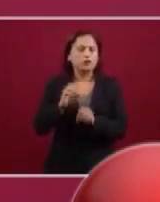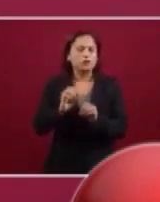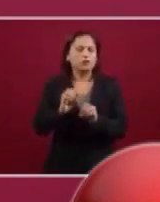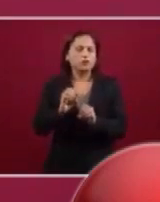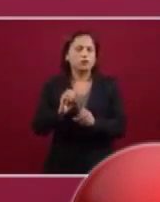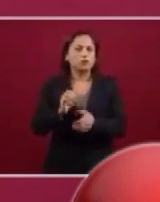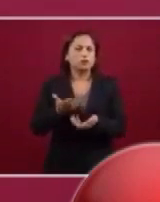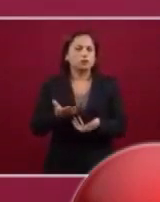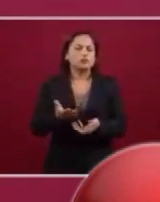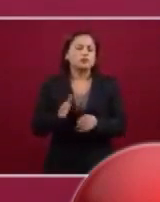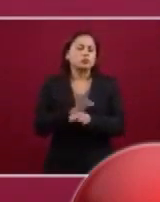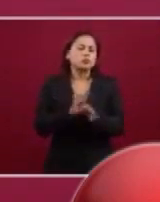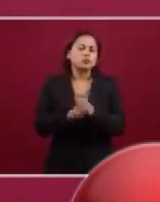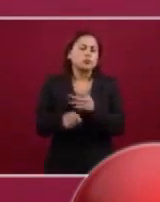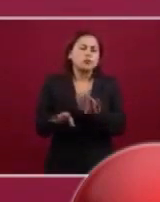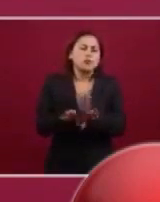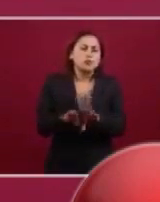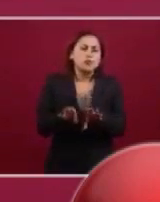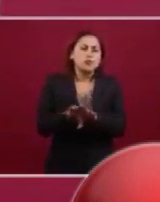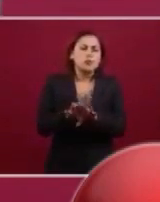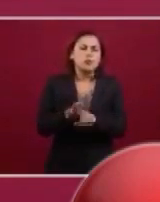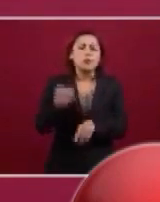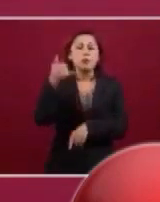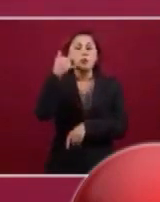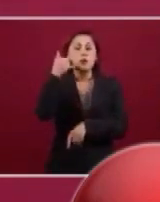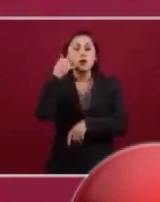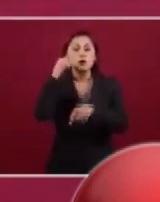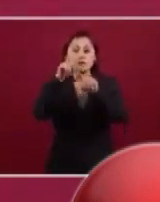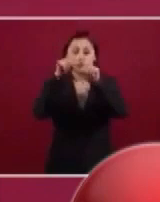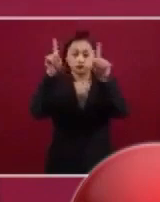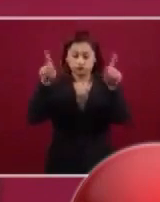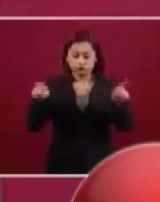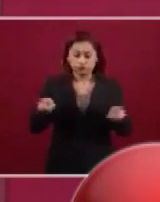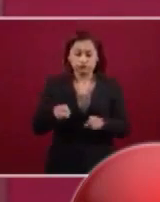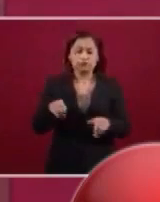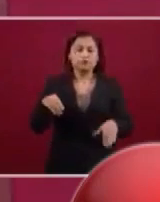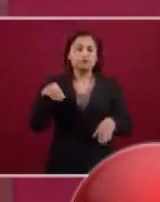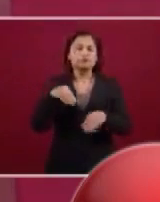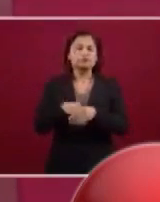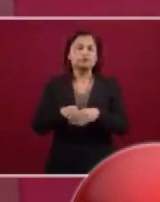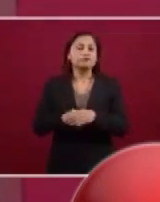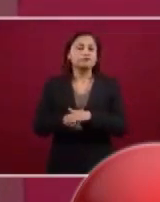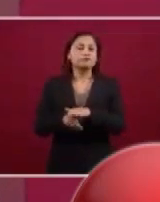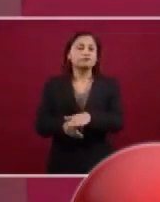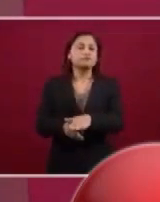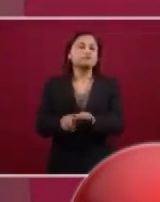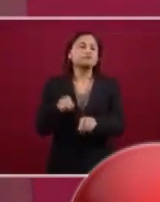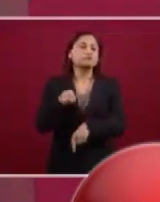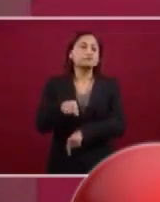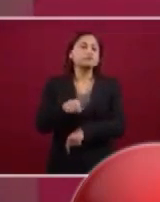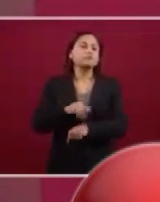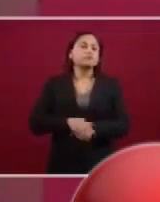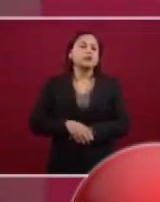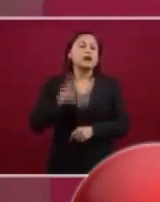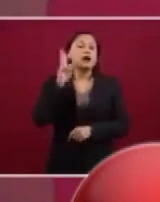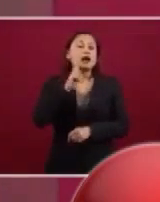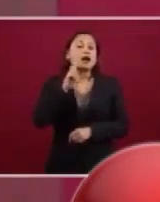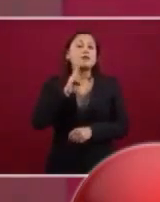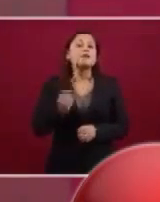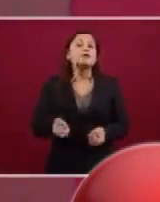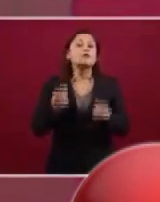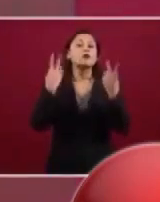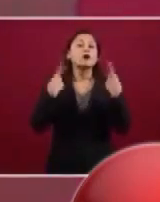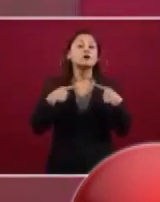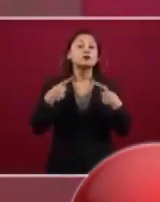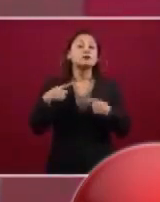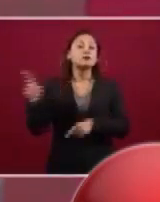las casetas telefónicas colocaban para ver cuántos hablaban